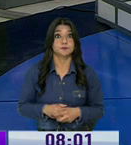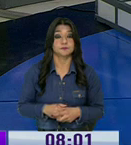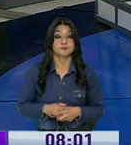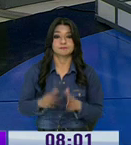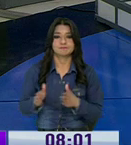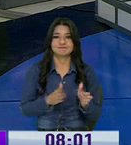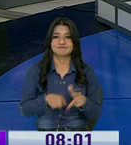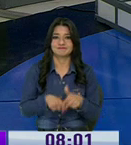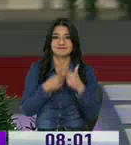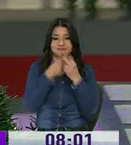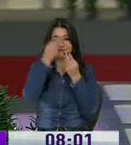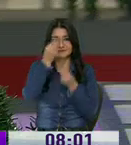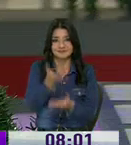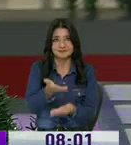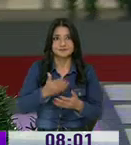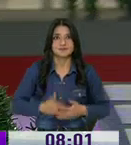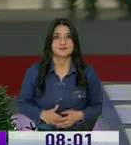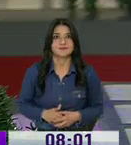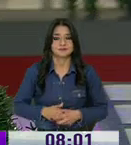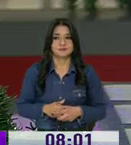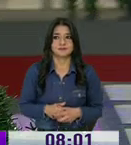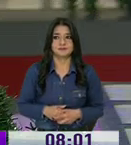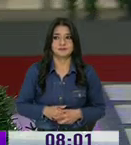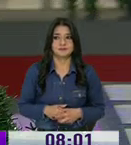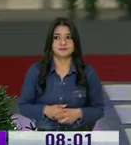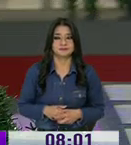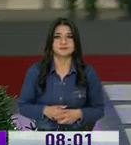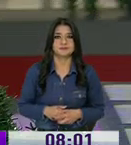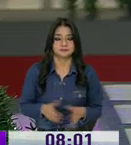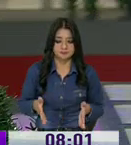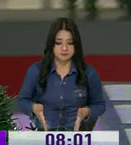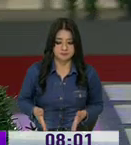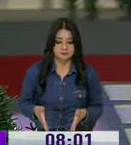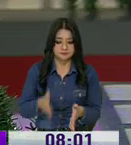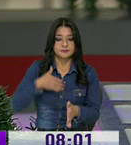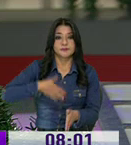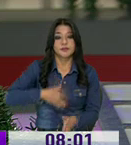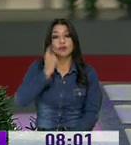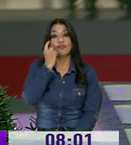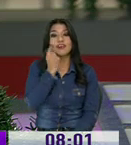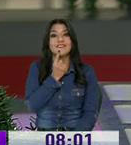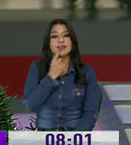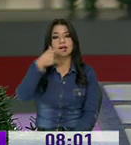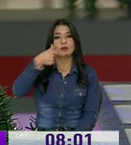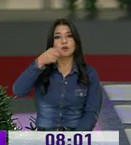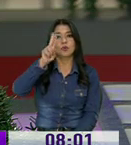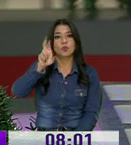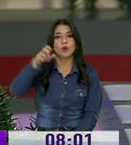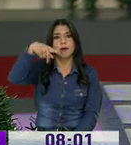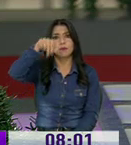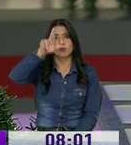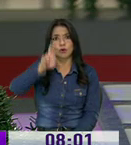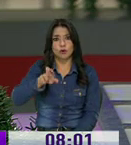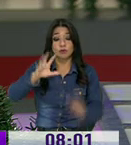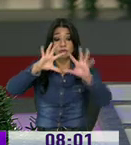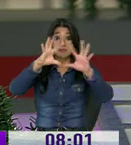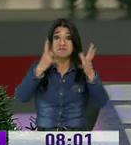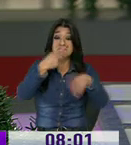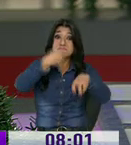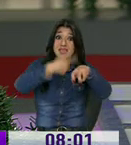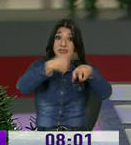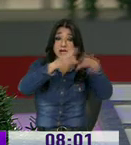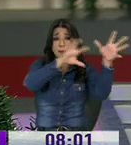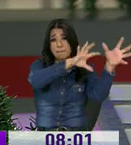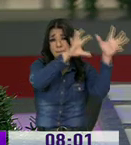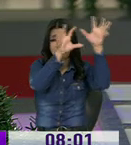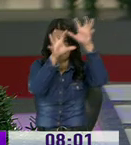empecemos con el desarrollo informativo. Y les contamos que en la avenida Simón Bolívar, a la altura de Guápulo, una enorme roca cayó sobre un vehículo